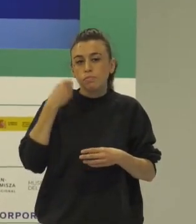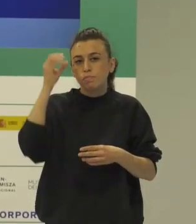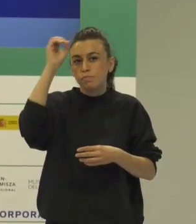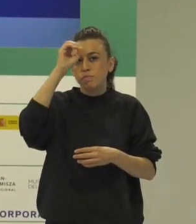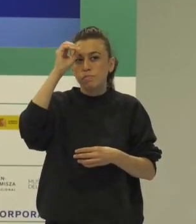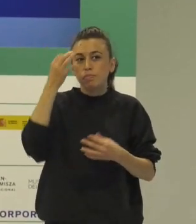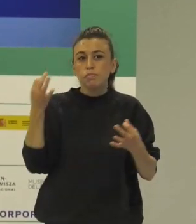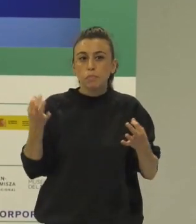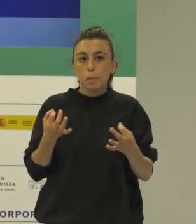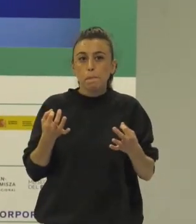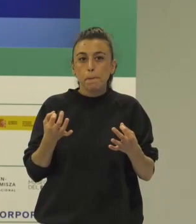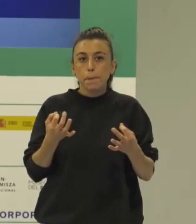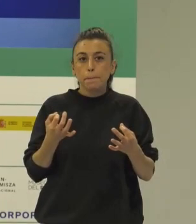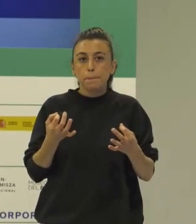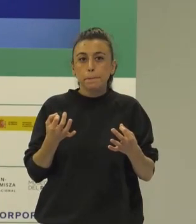que